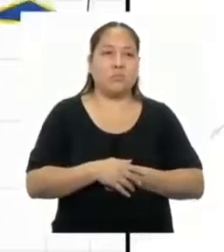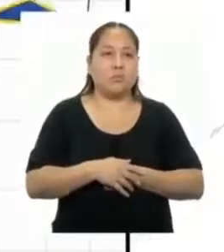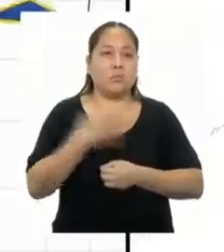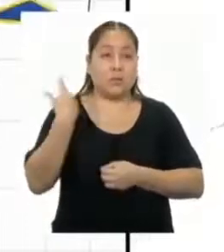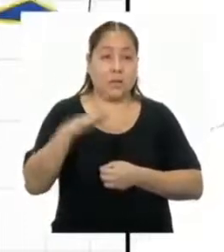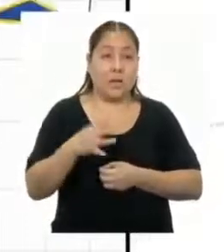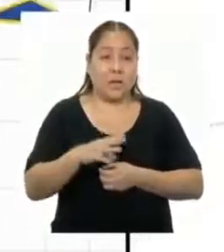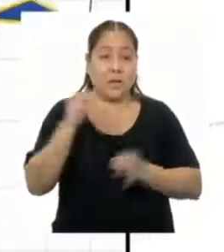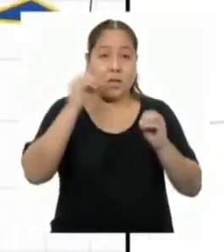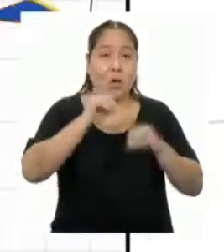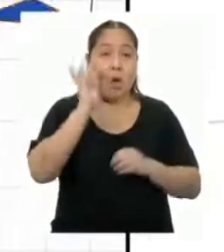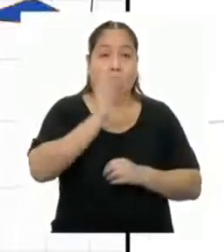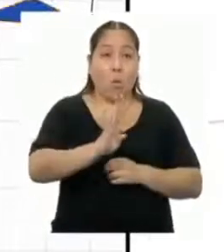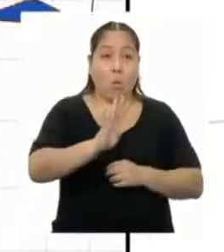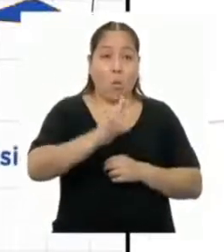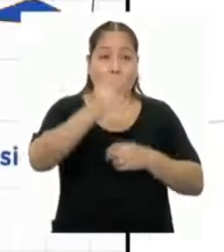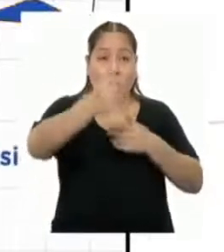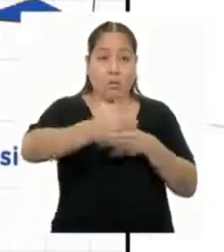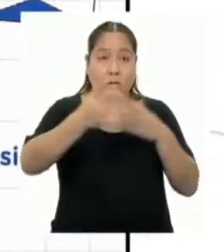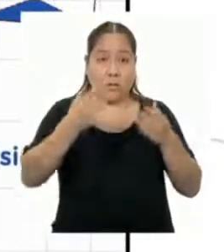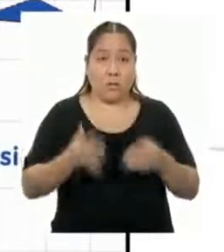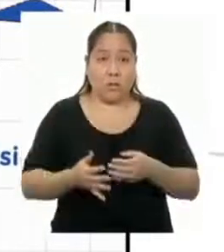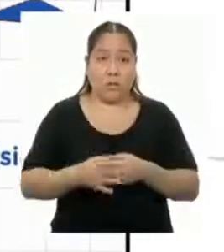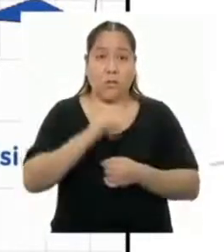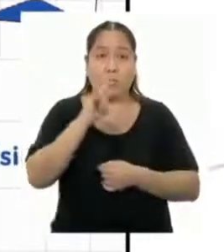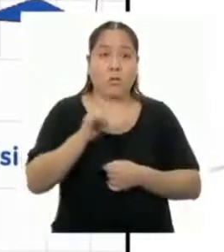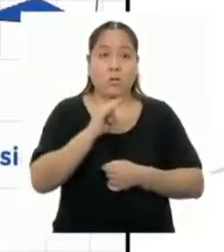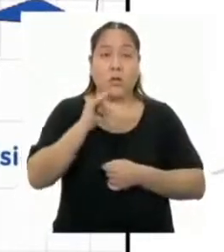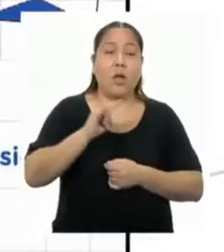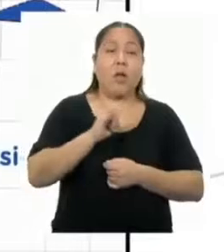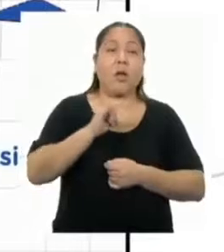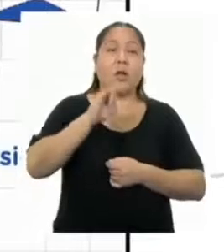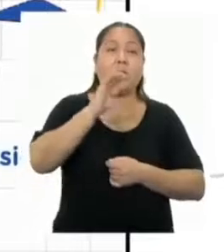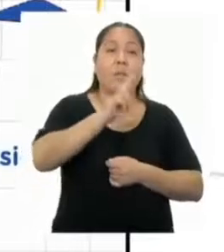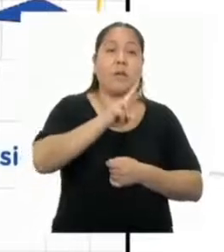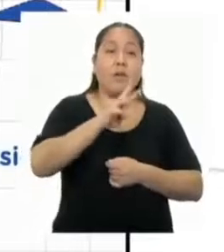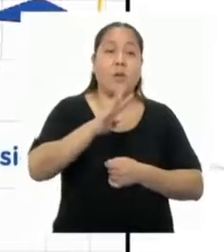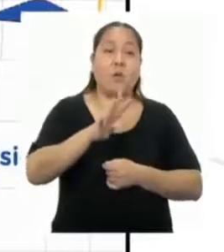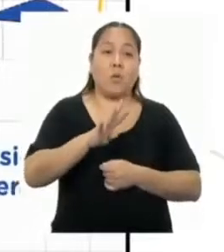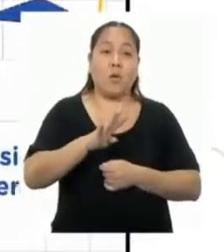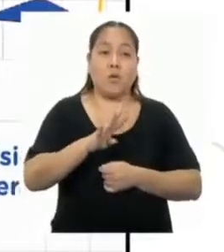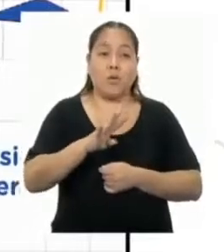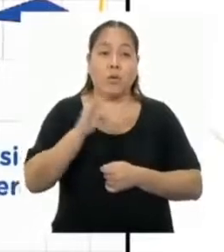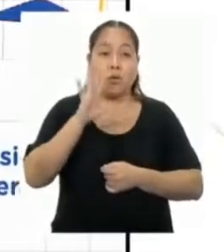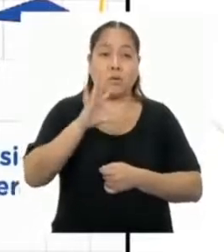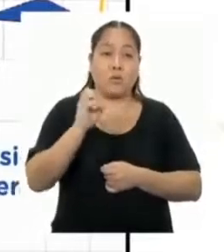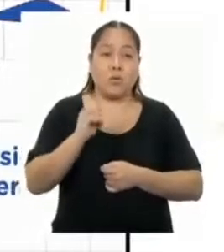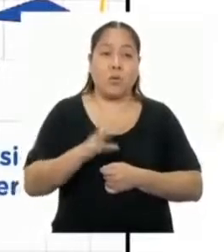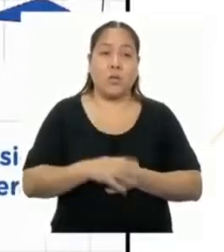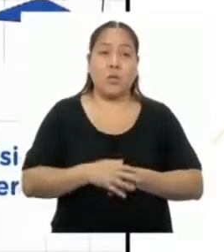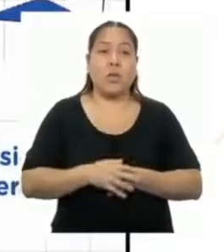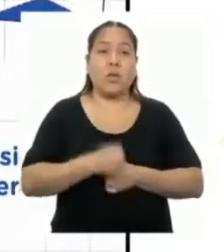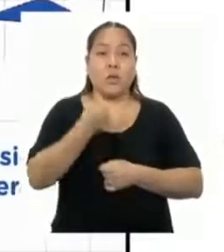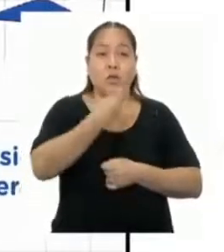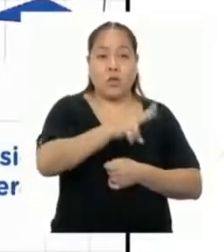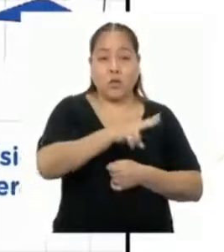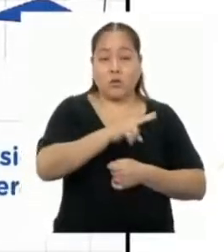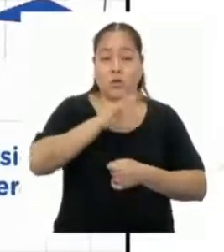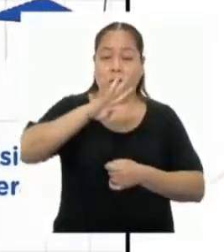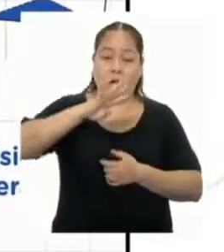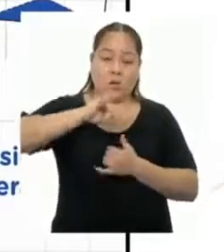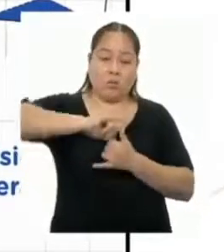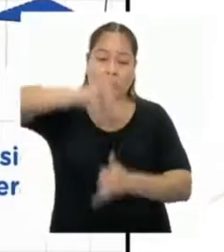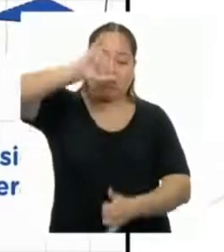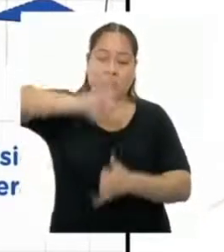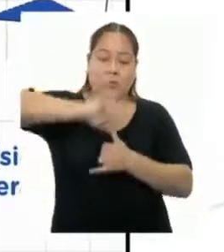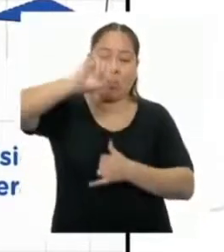Si hago 4 prismas triangulares, voy a utilizar 24 listones de 50 centímetros para las aristas básicas y 12